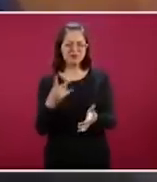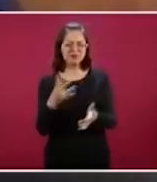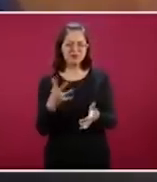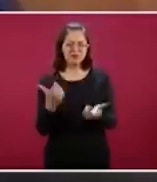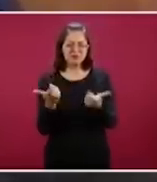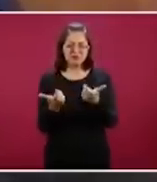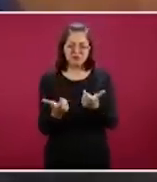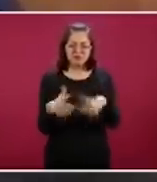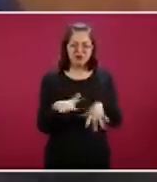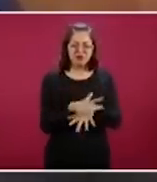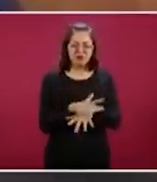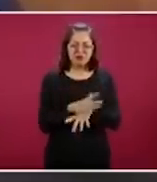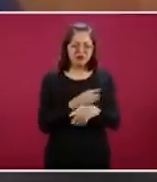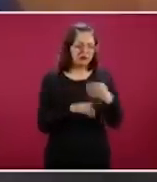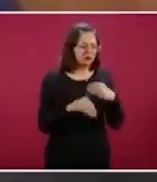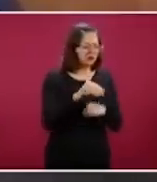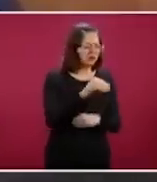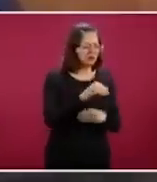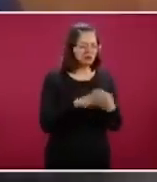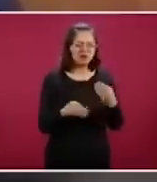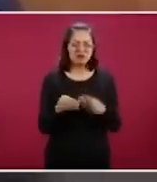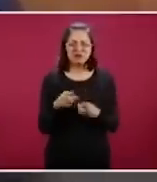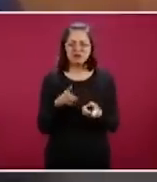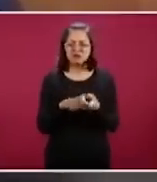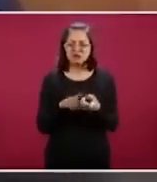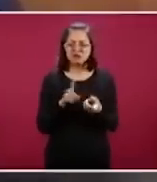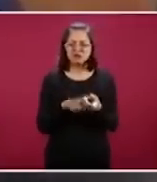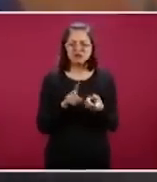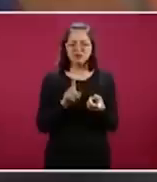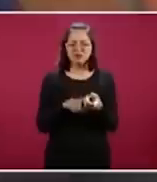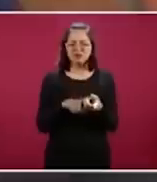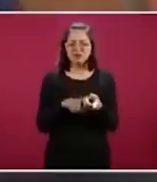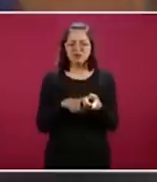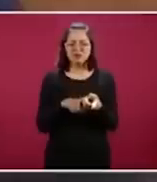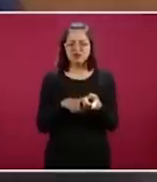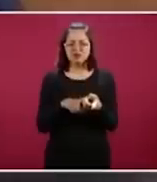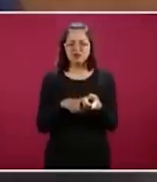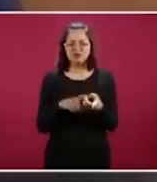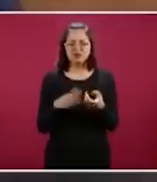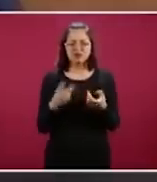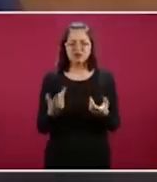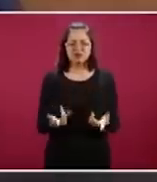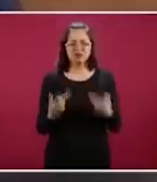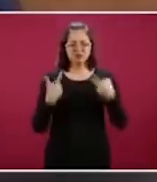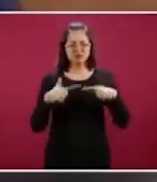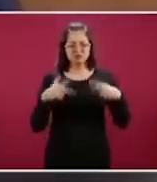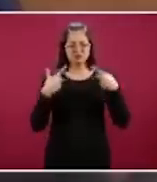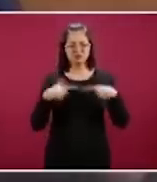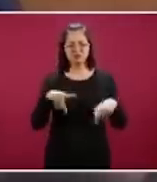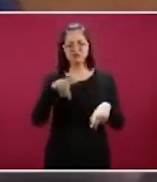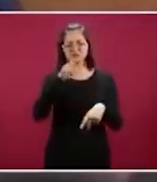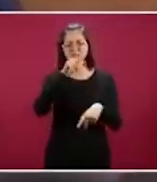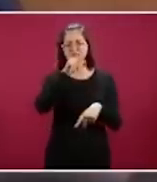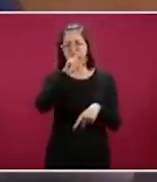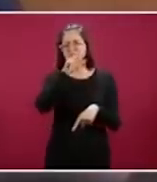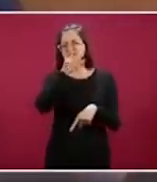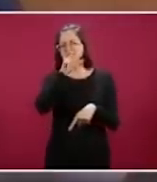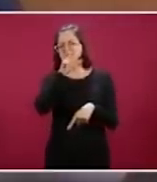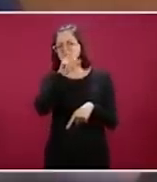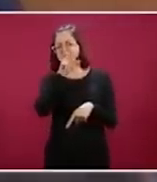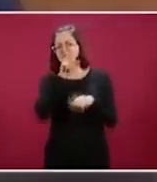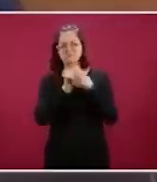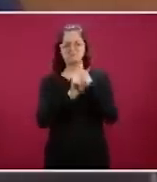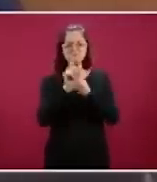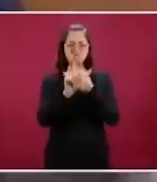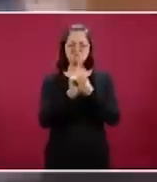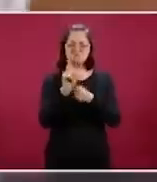dineros, se pregunta dónde están los recursos. Los ganaderos están preocupados, hay mucho problema en ese sentido, y la verdad,